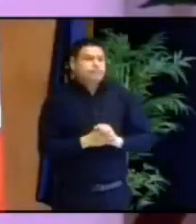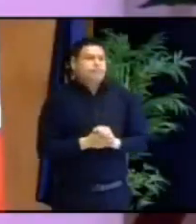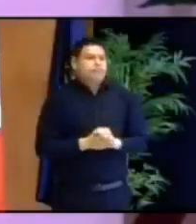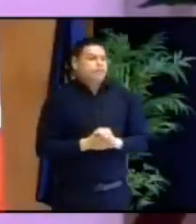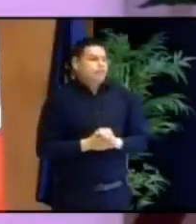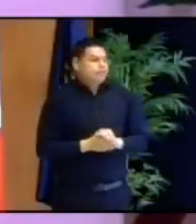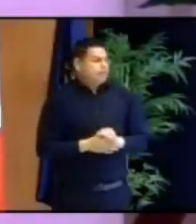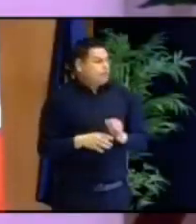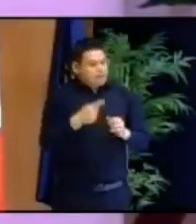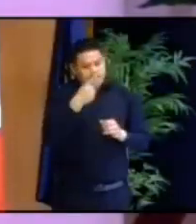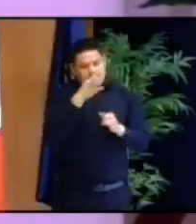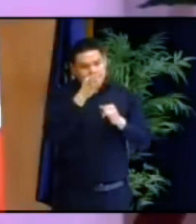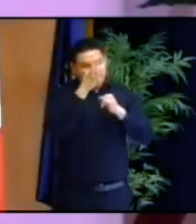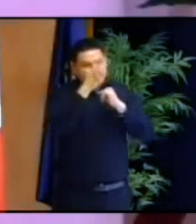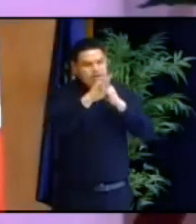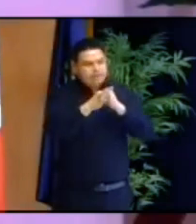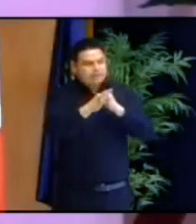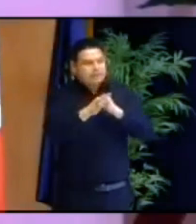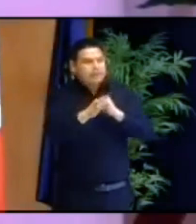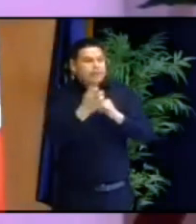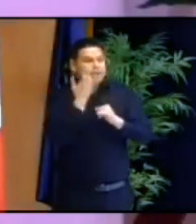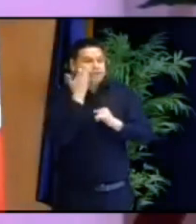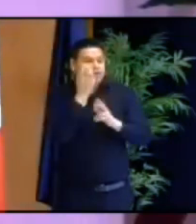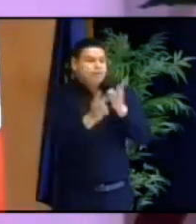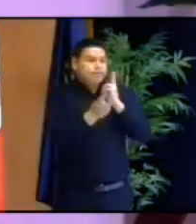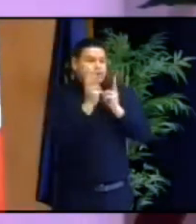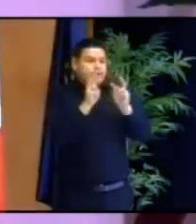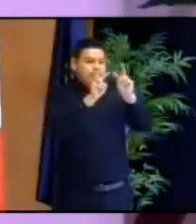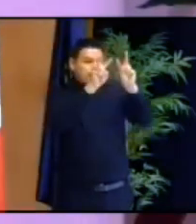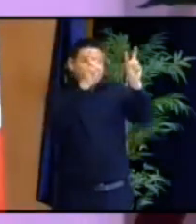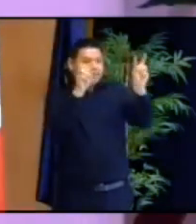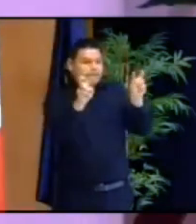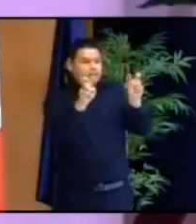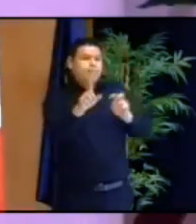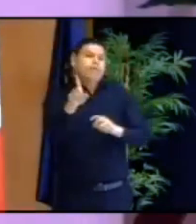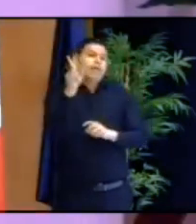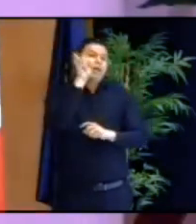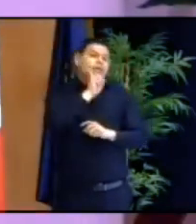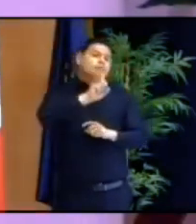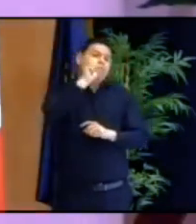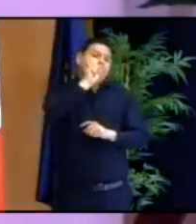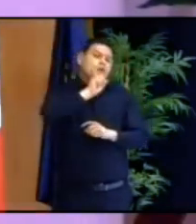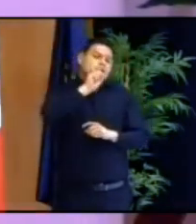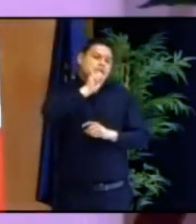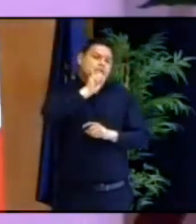Y finalmente quiero hablarles del tema de las mujeres.